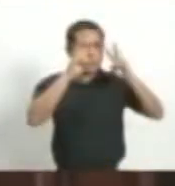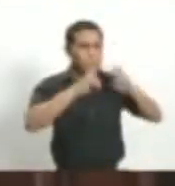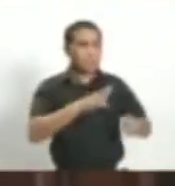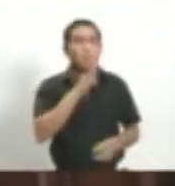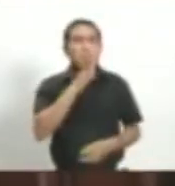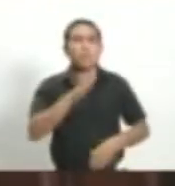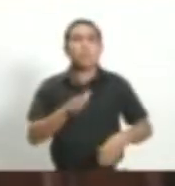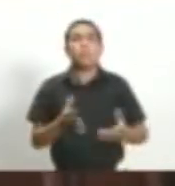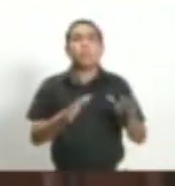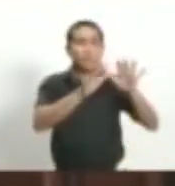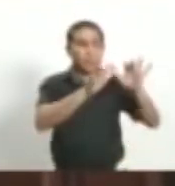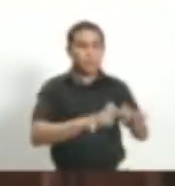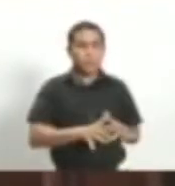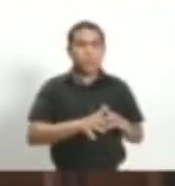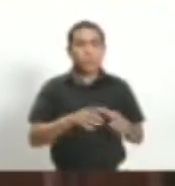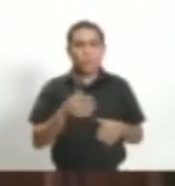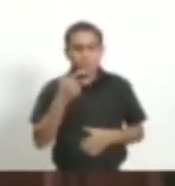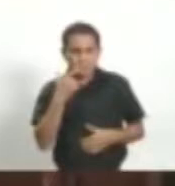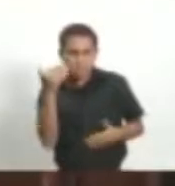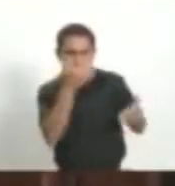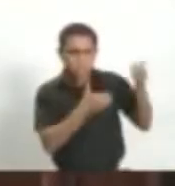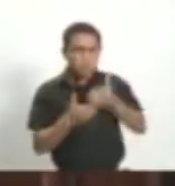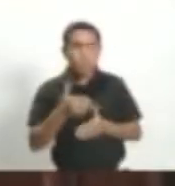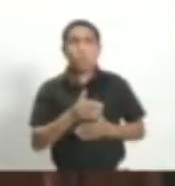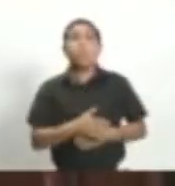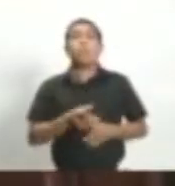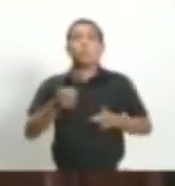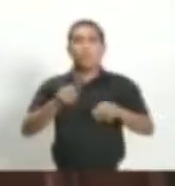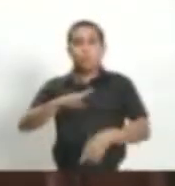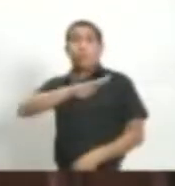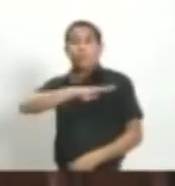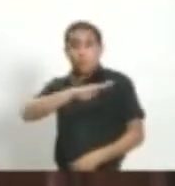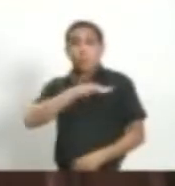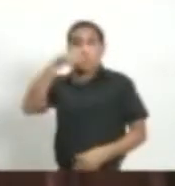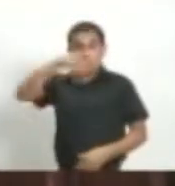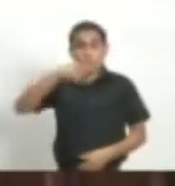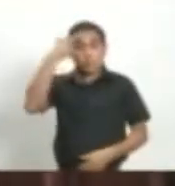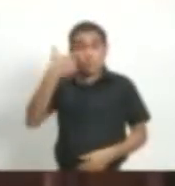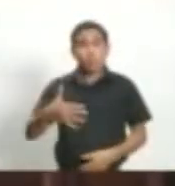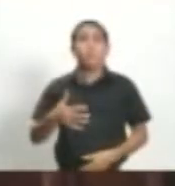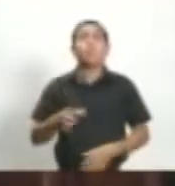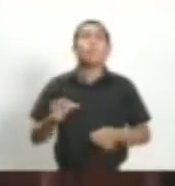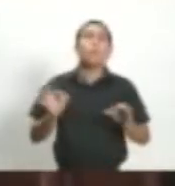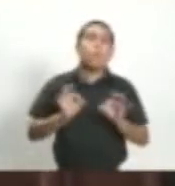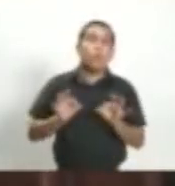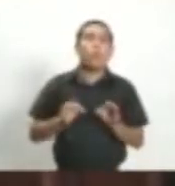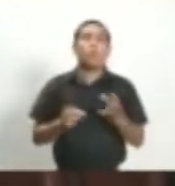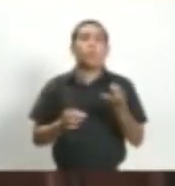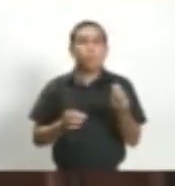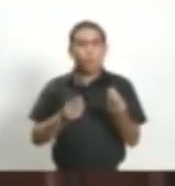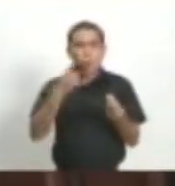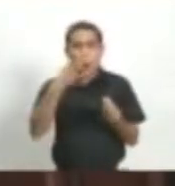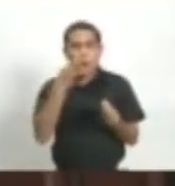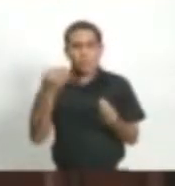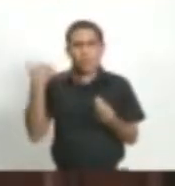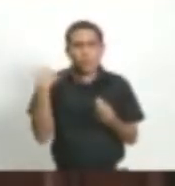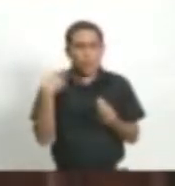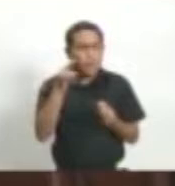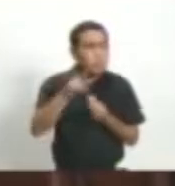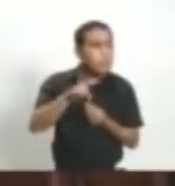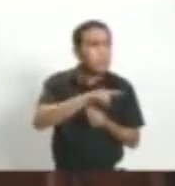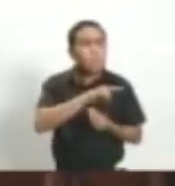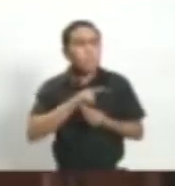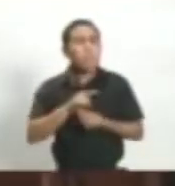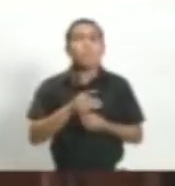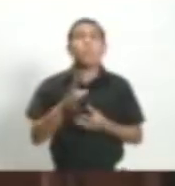Planeación, a Control Urbano, a la alcaldesa local y al inspector del barrio La Deleso, para ver si